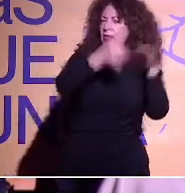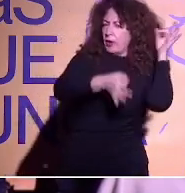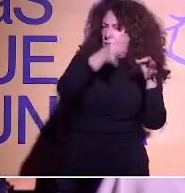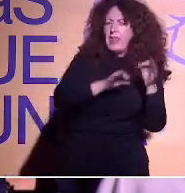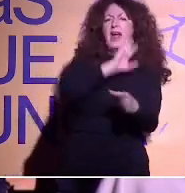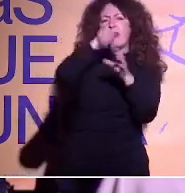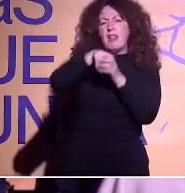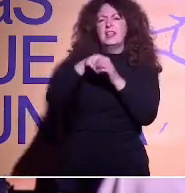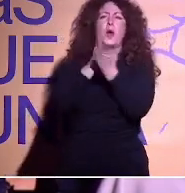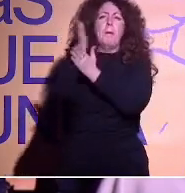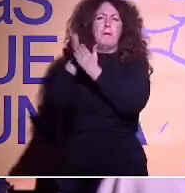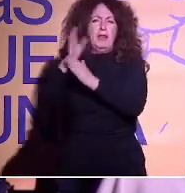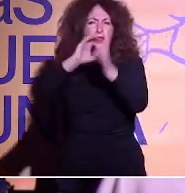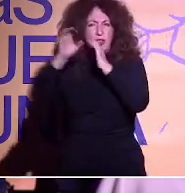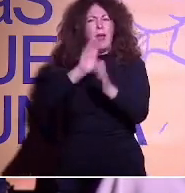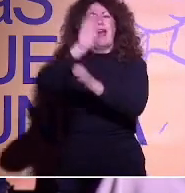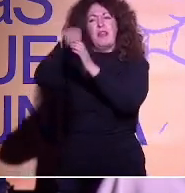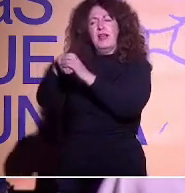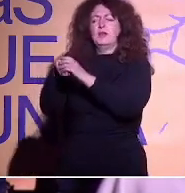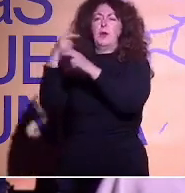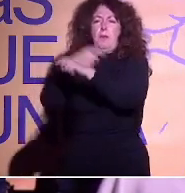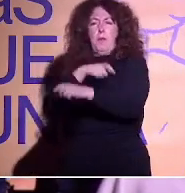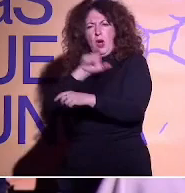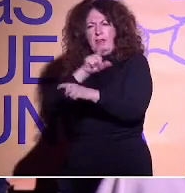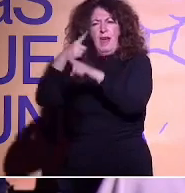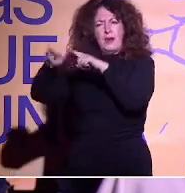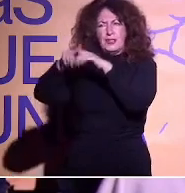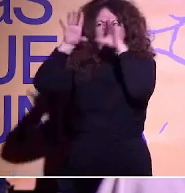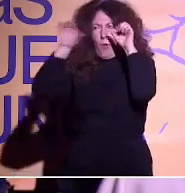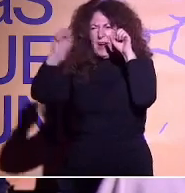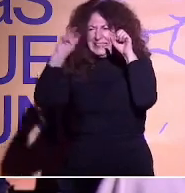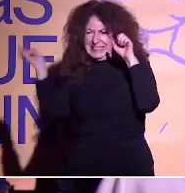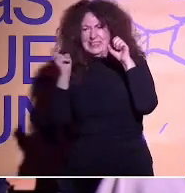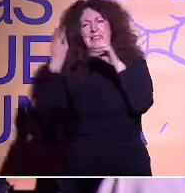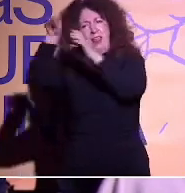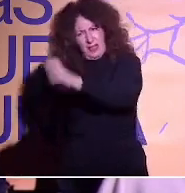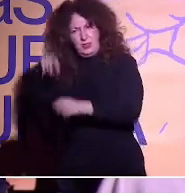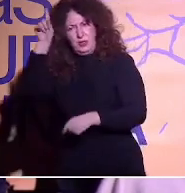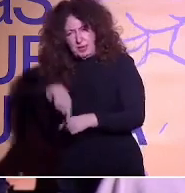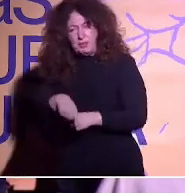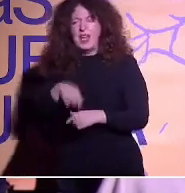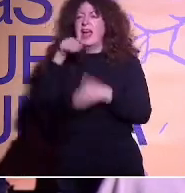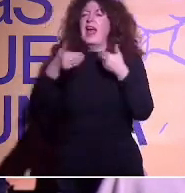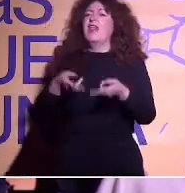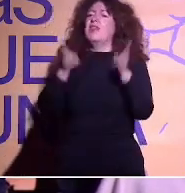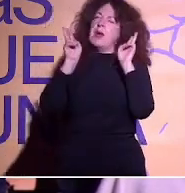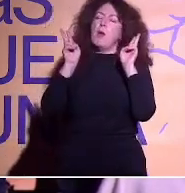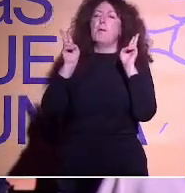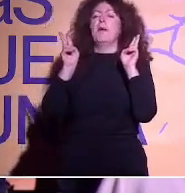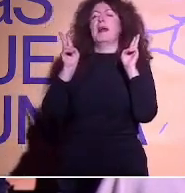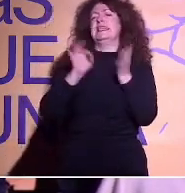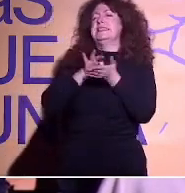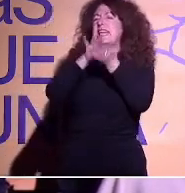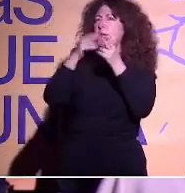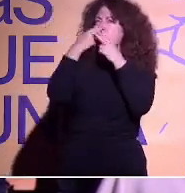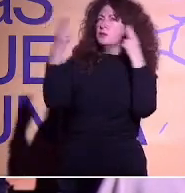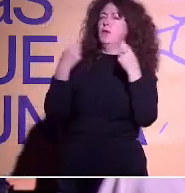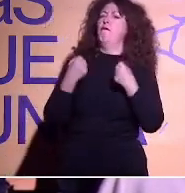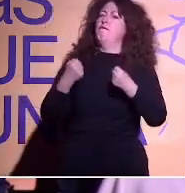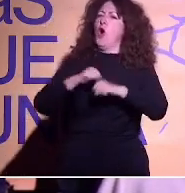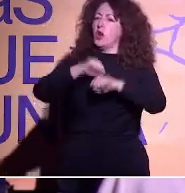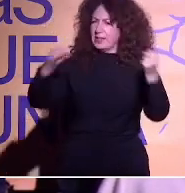medios de comunicación en la policía y las fuerzas y cuerpos de seguridad del Estado democracia para fortalecer nuestros servicios